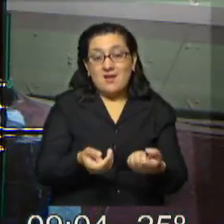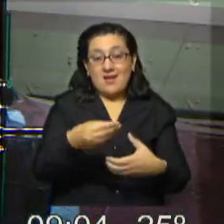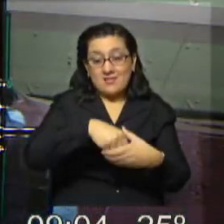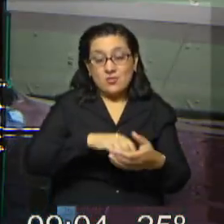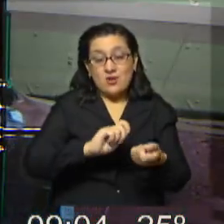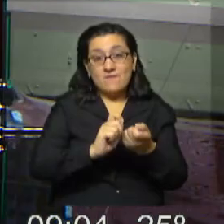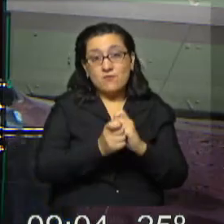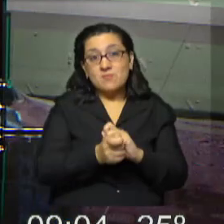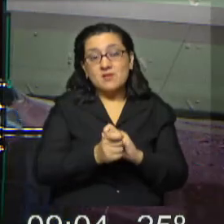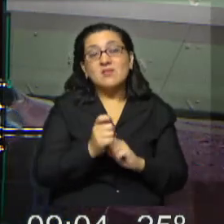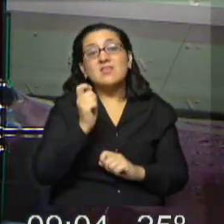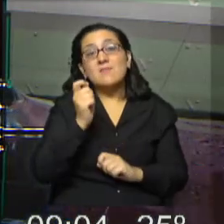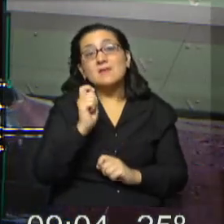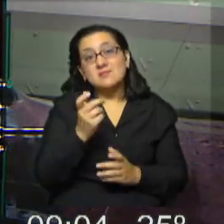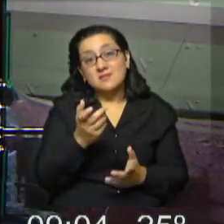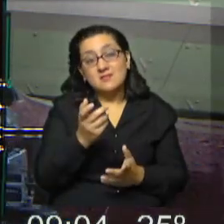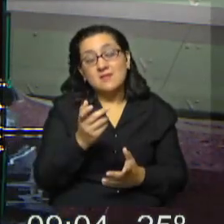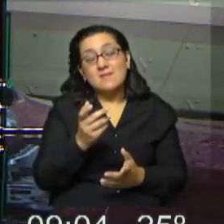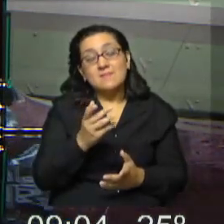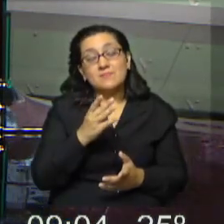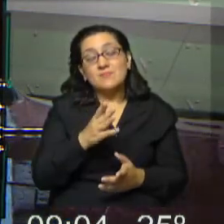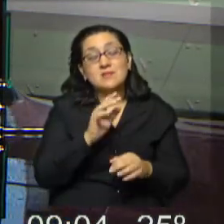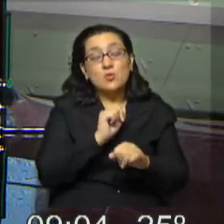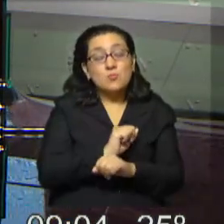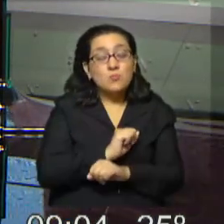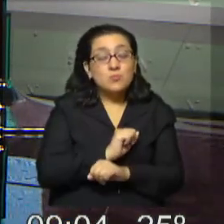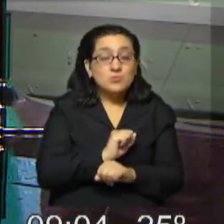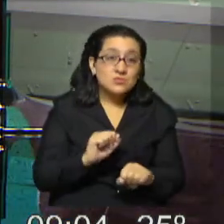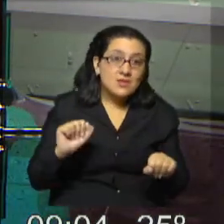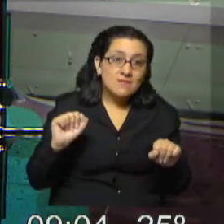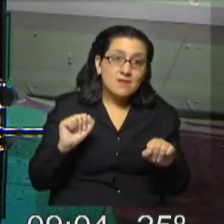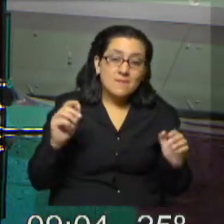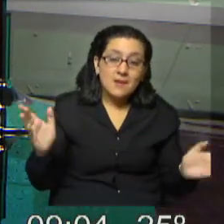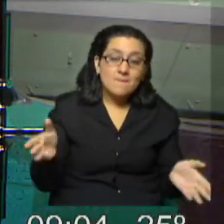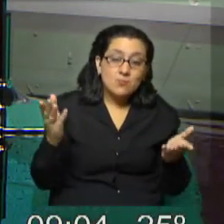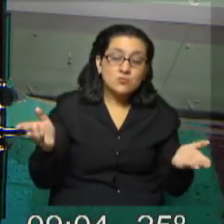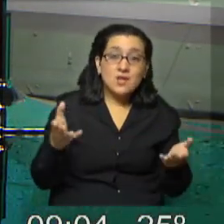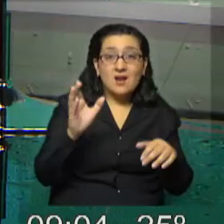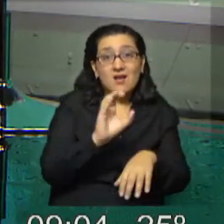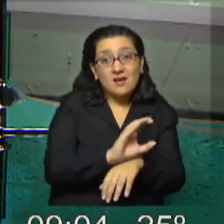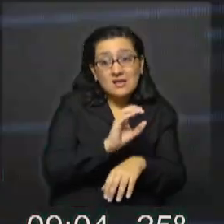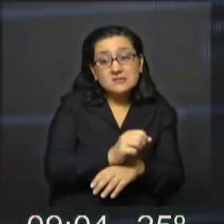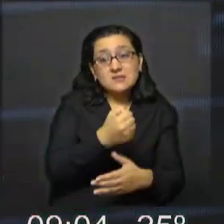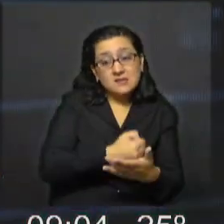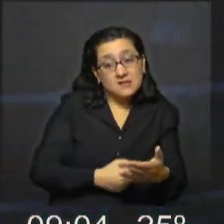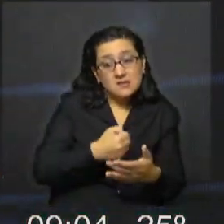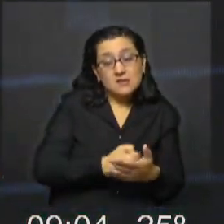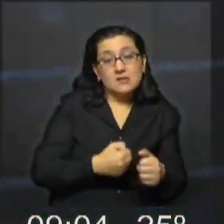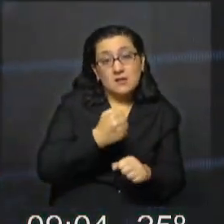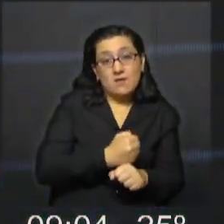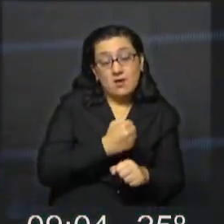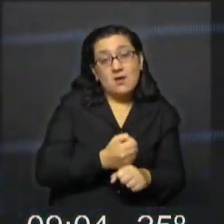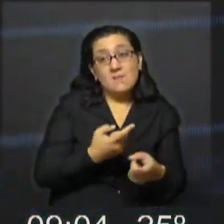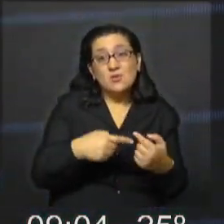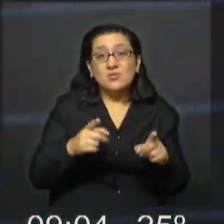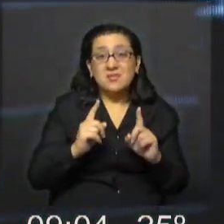momento van a hacer todo lo posible para, de alguna manera, impulsar sus clases, tratar de trabajar, pero también